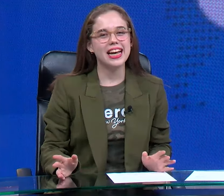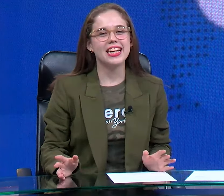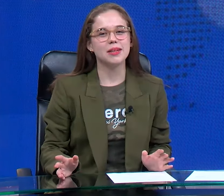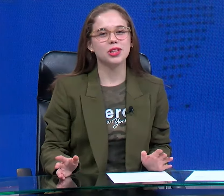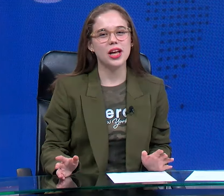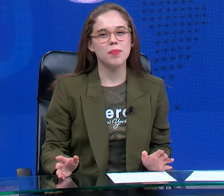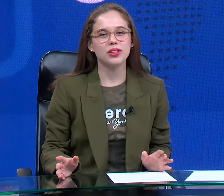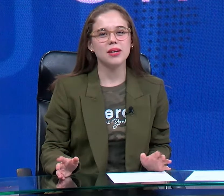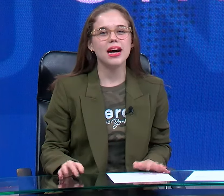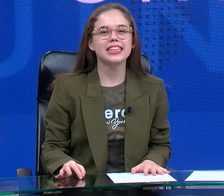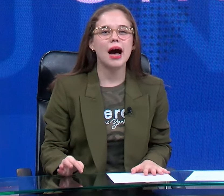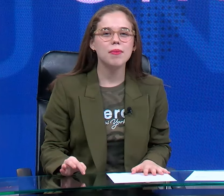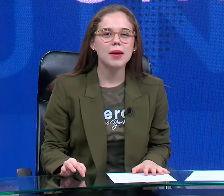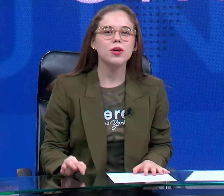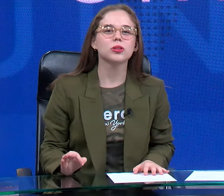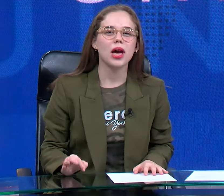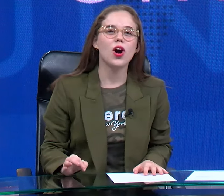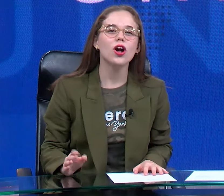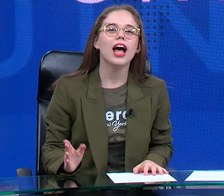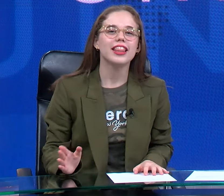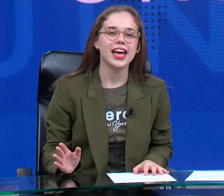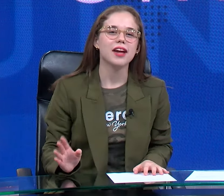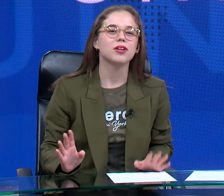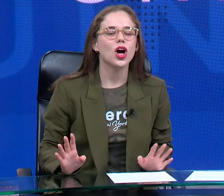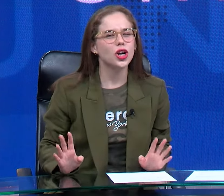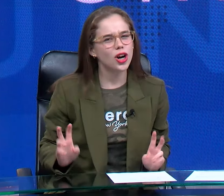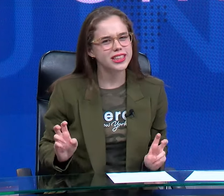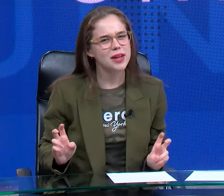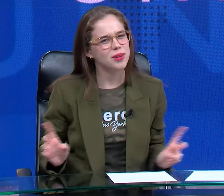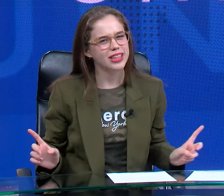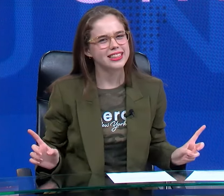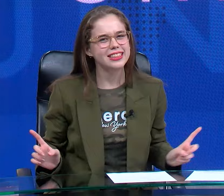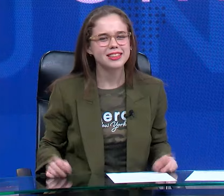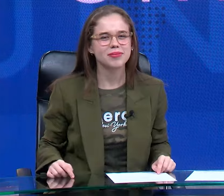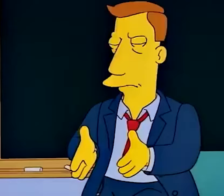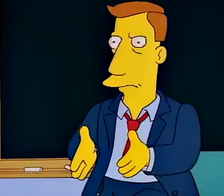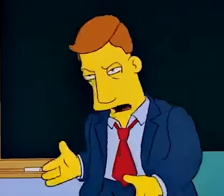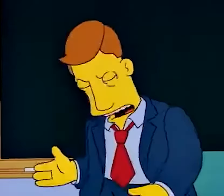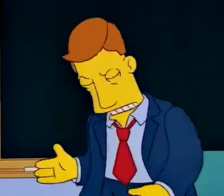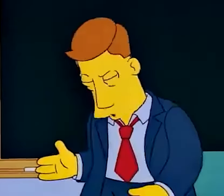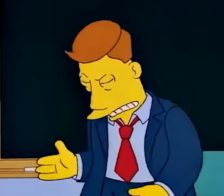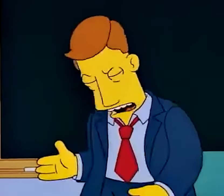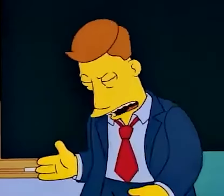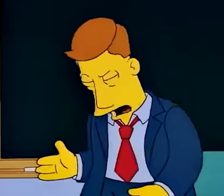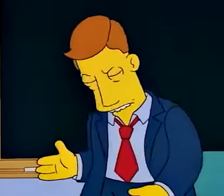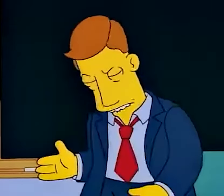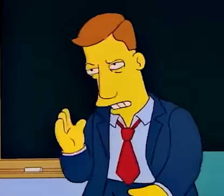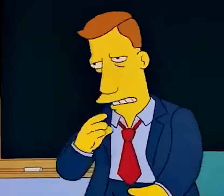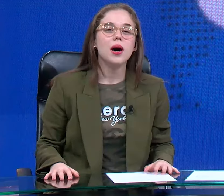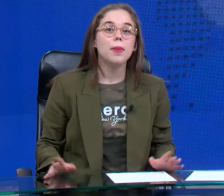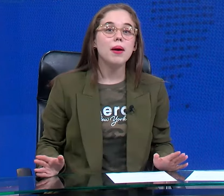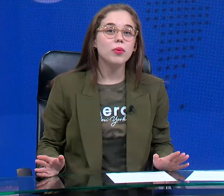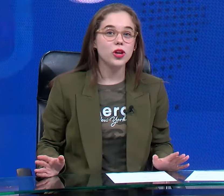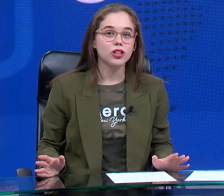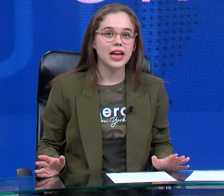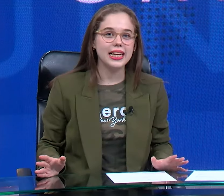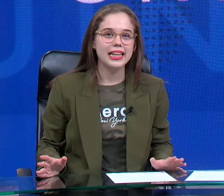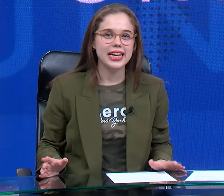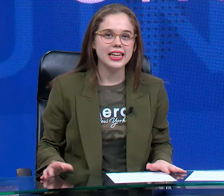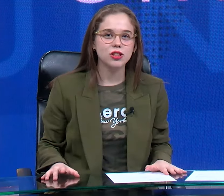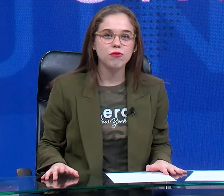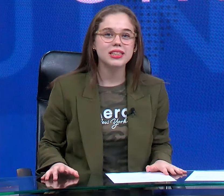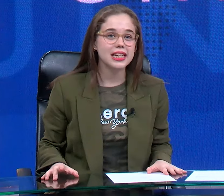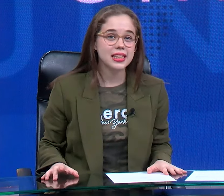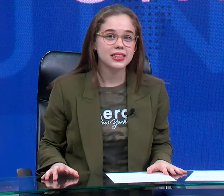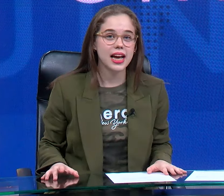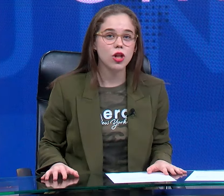Pero basta de decepciones deportivas, hablemos mejor de cosas importantes. Eso es mucho, muy importante. Pavel Muñoz, alcalde